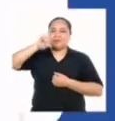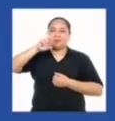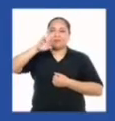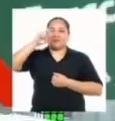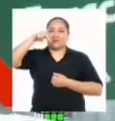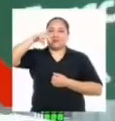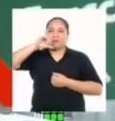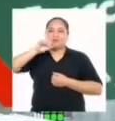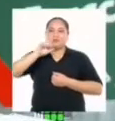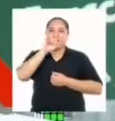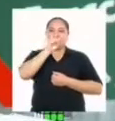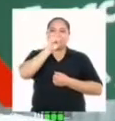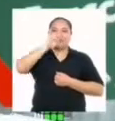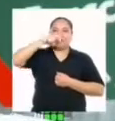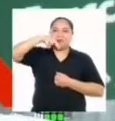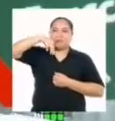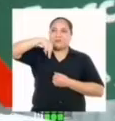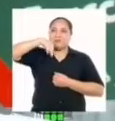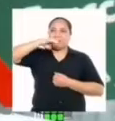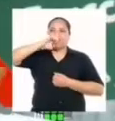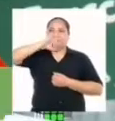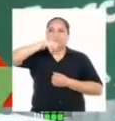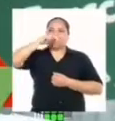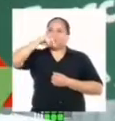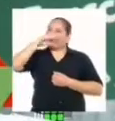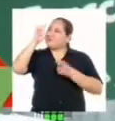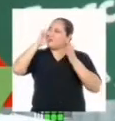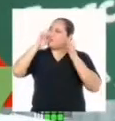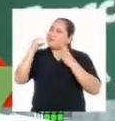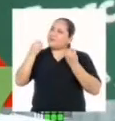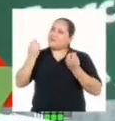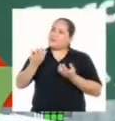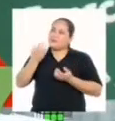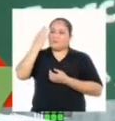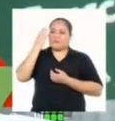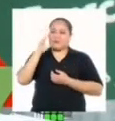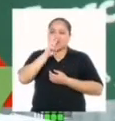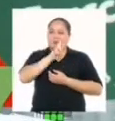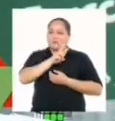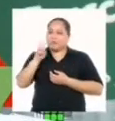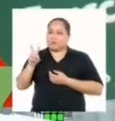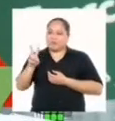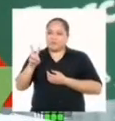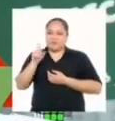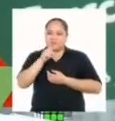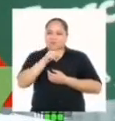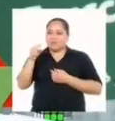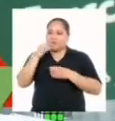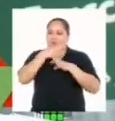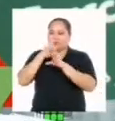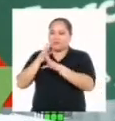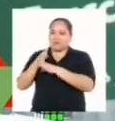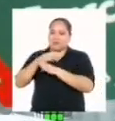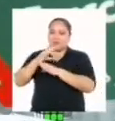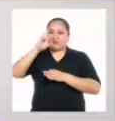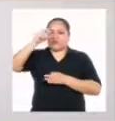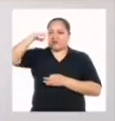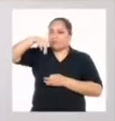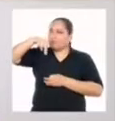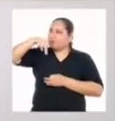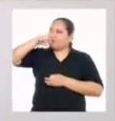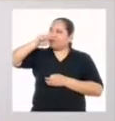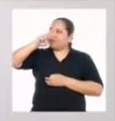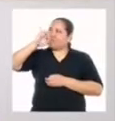Congruencia y semejanza. Justo tenía una duda sobre eso. ¿Cómo puedo saber si dos figuras son congruentes? ¿Solo es verlas y